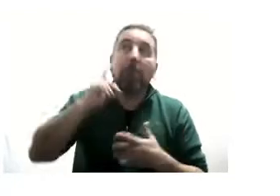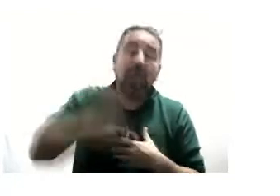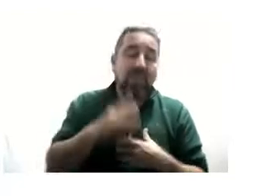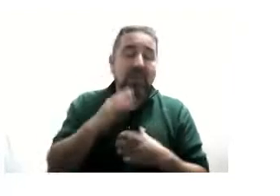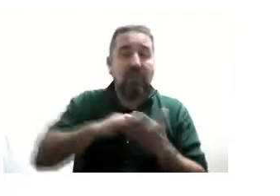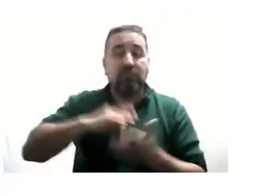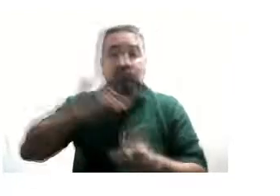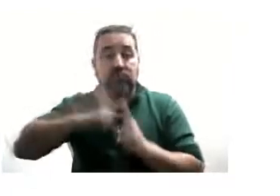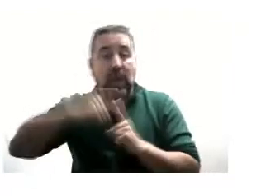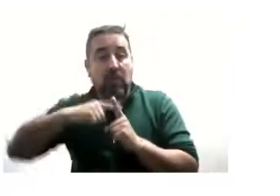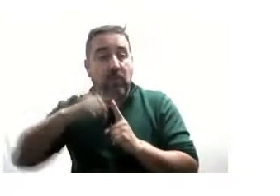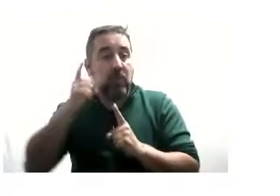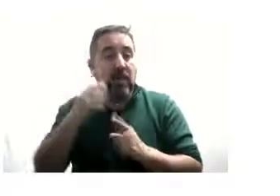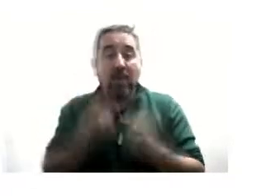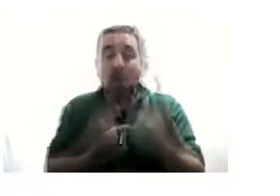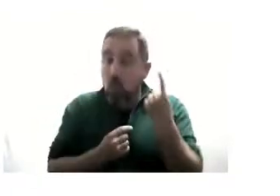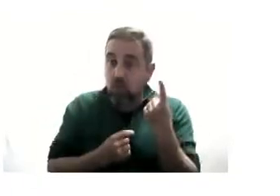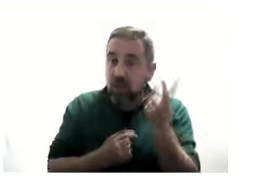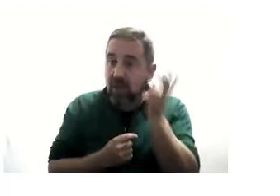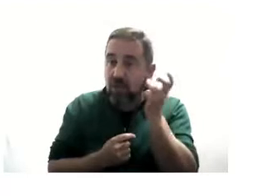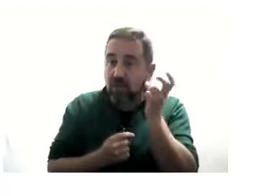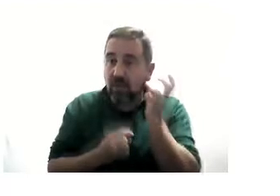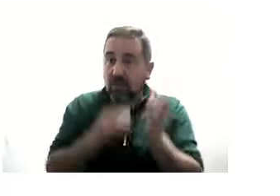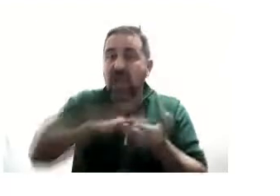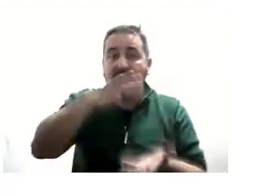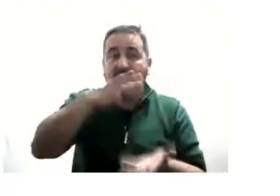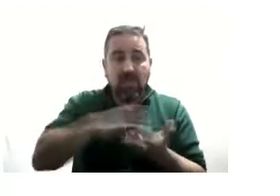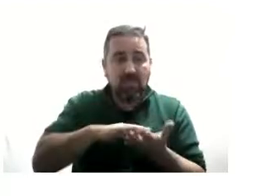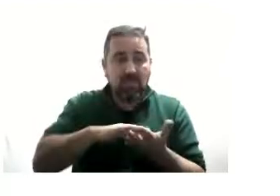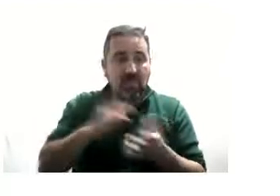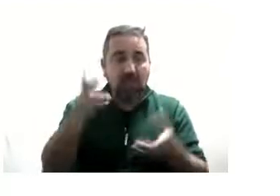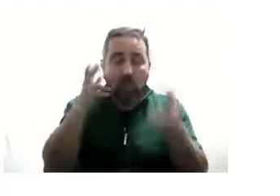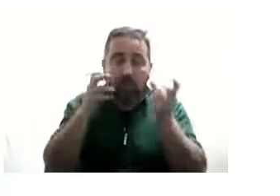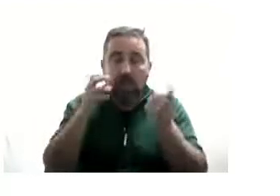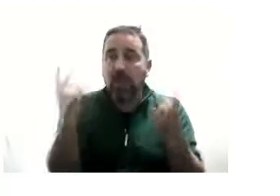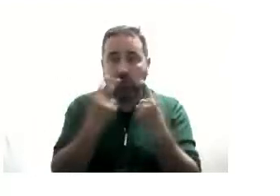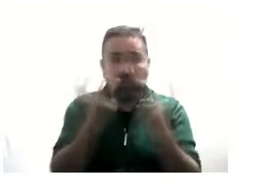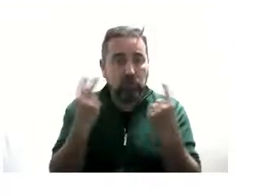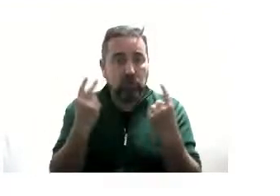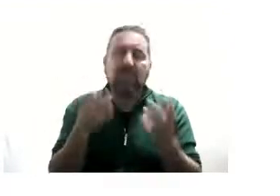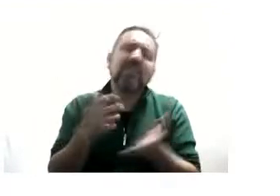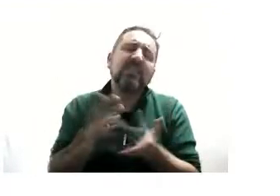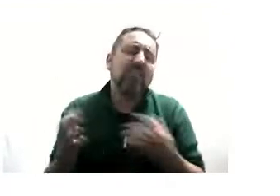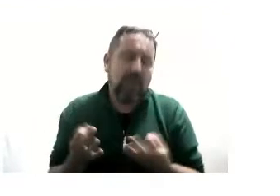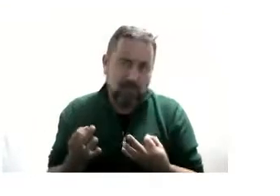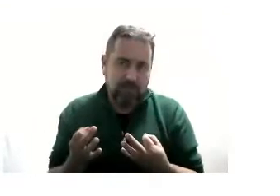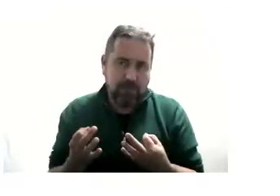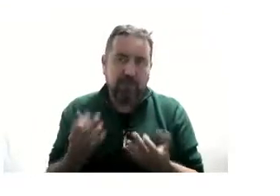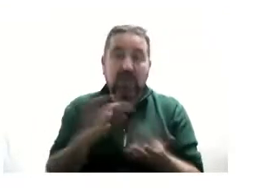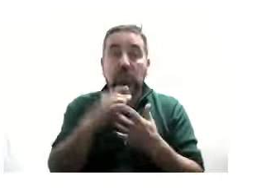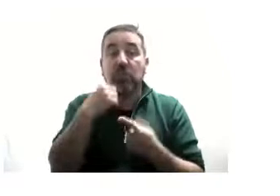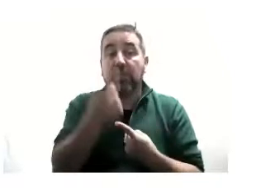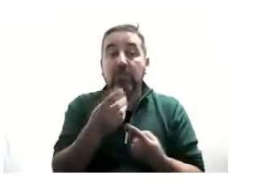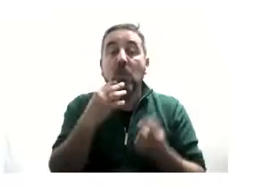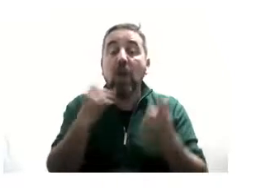con un oído se oye en cantidad de audición prácticamente igual que en los dos. Eso significa que cuando indicamos un implante coclear